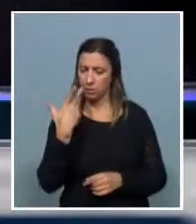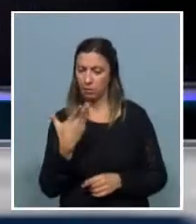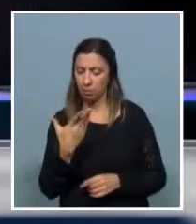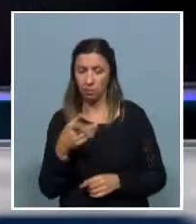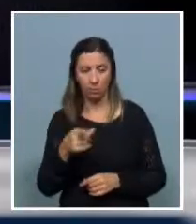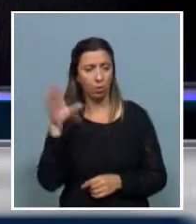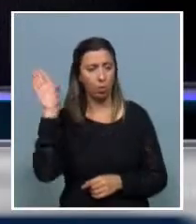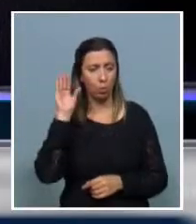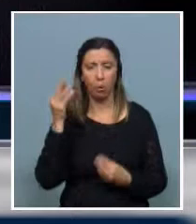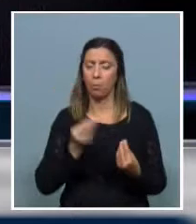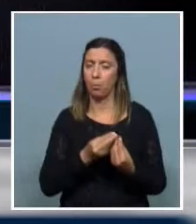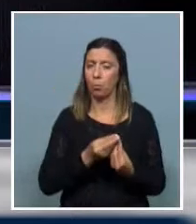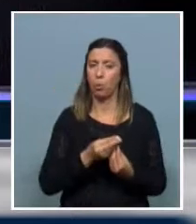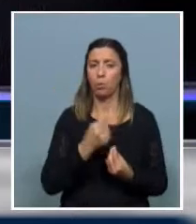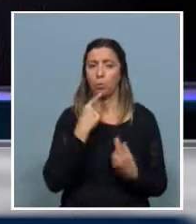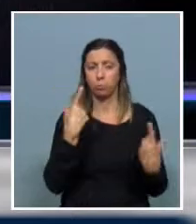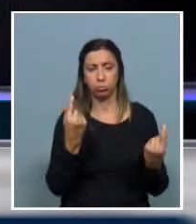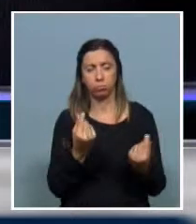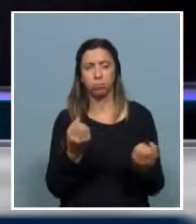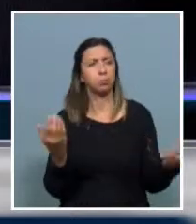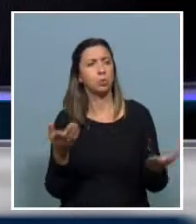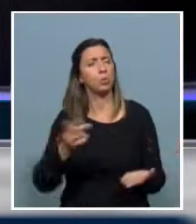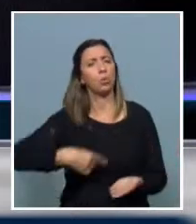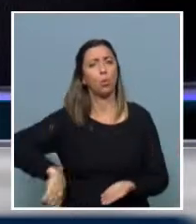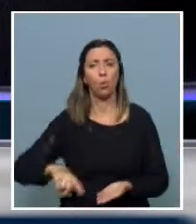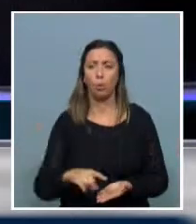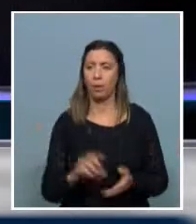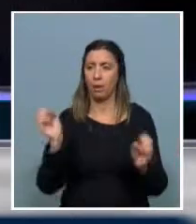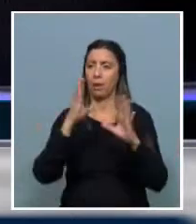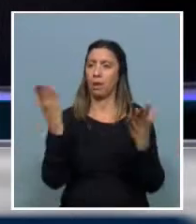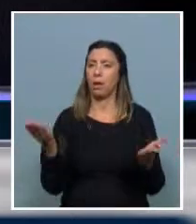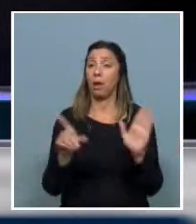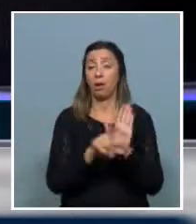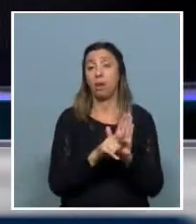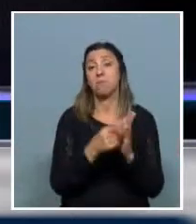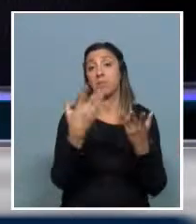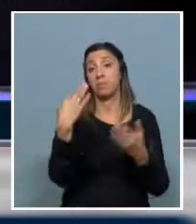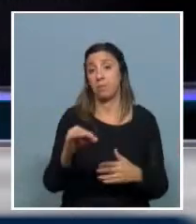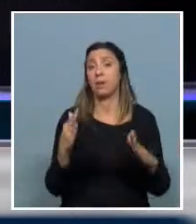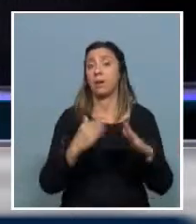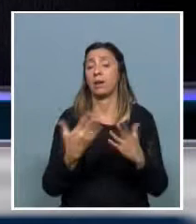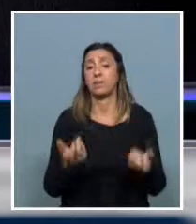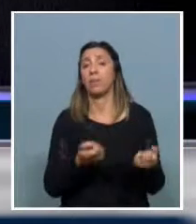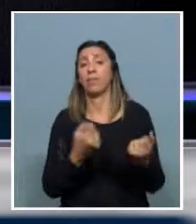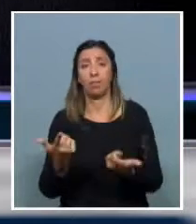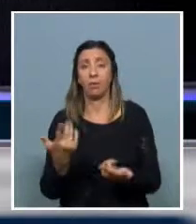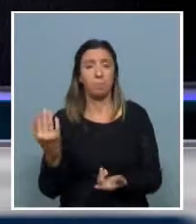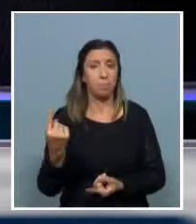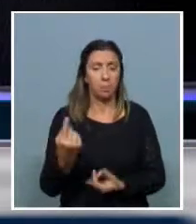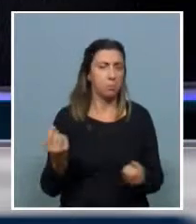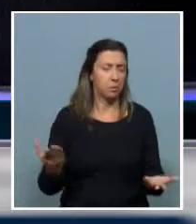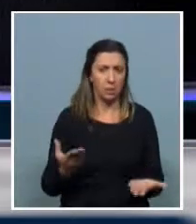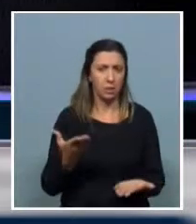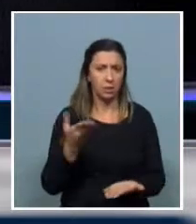porque ustedes hoy escuchan un montón de reclamos, y dije, ¿por qué ustedes, que claramente por ley tenían una prioridad,